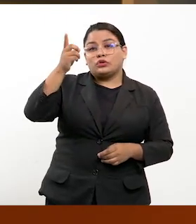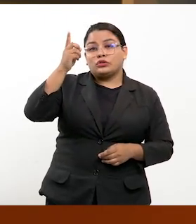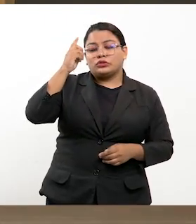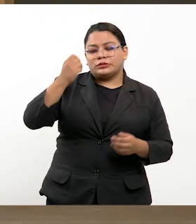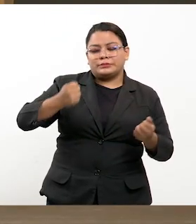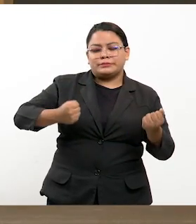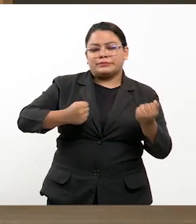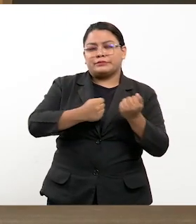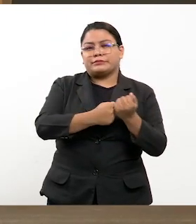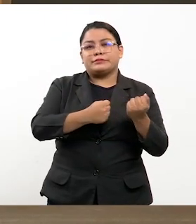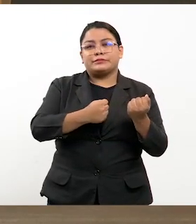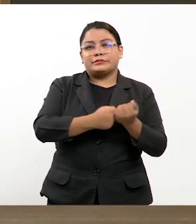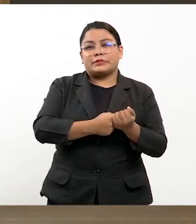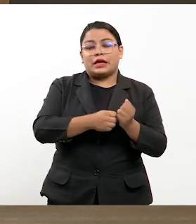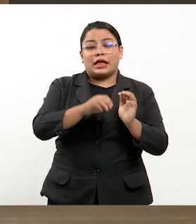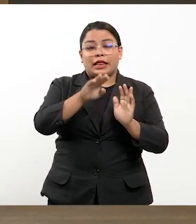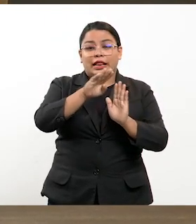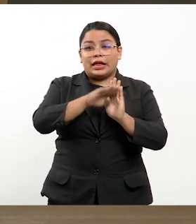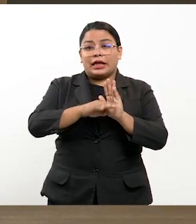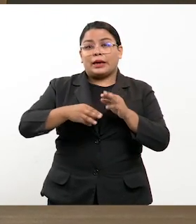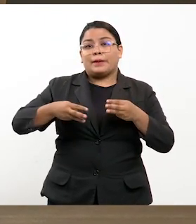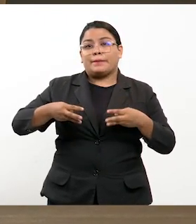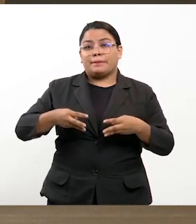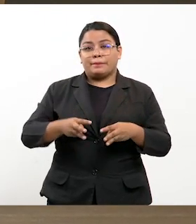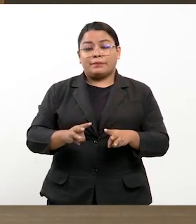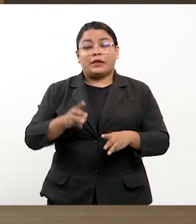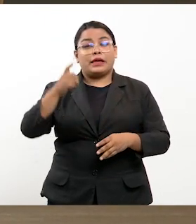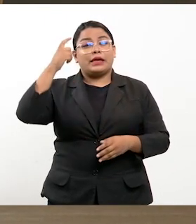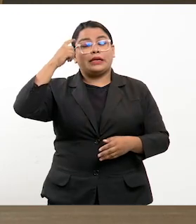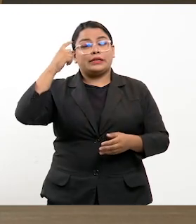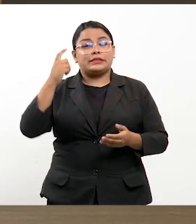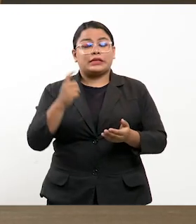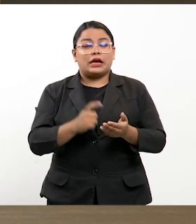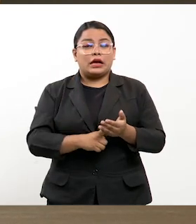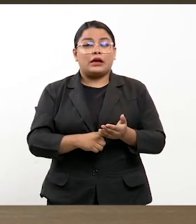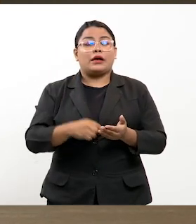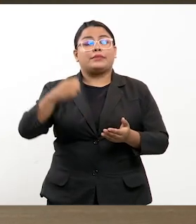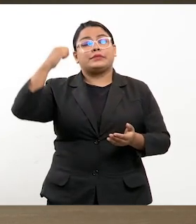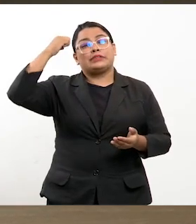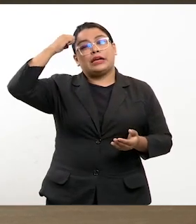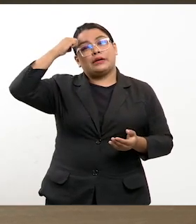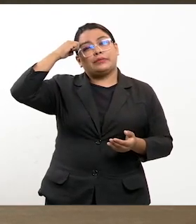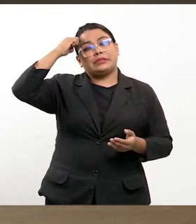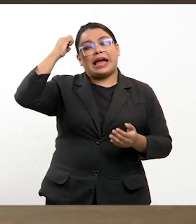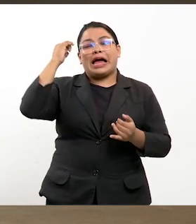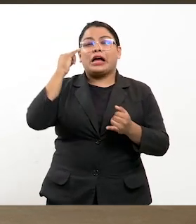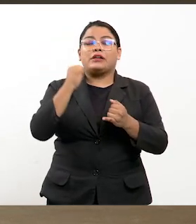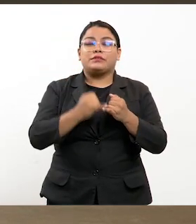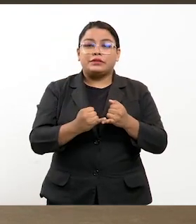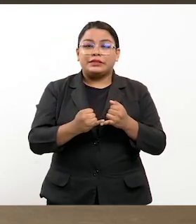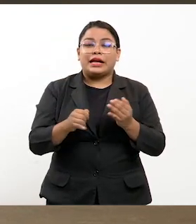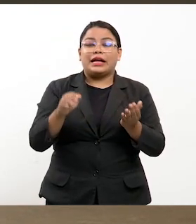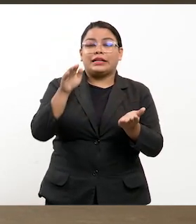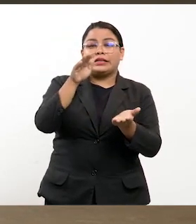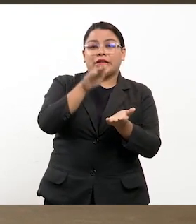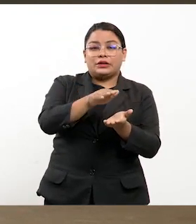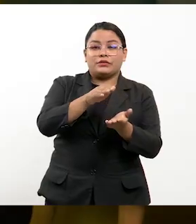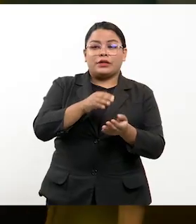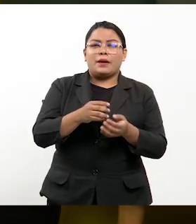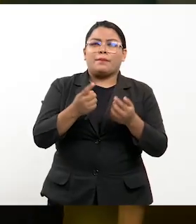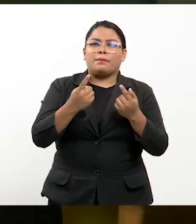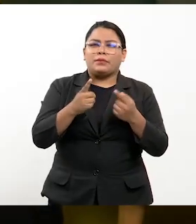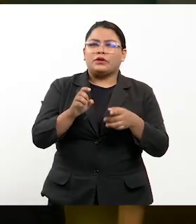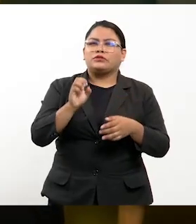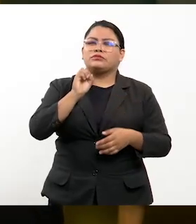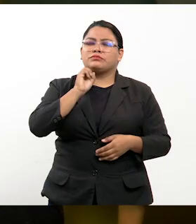como apoyo en las guías metodológicas una prueba de aprendizaje al final de la unidad. Pero, como ya